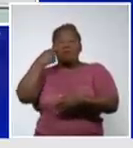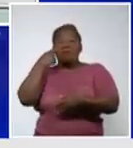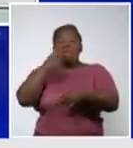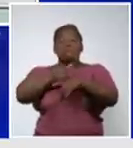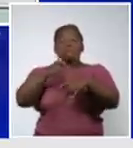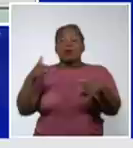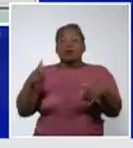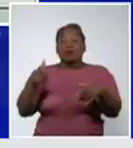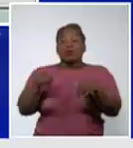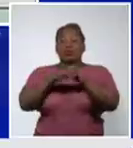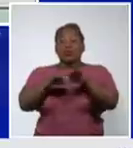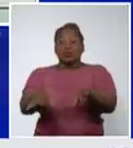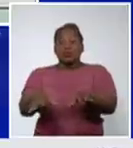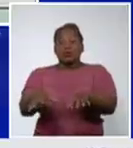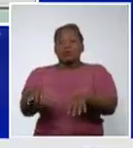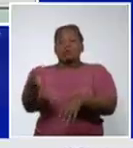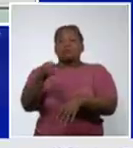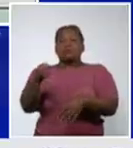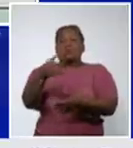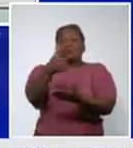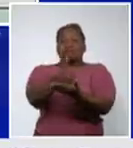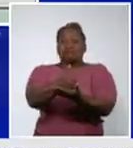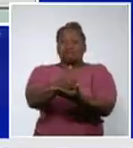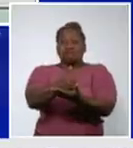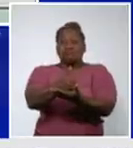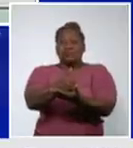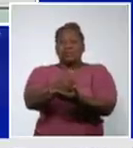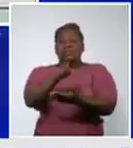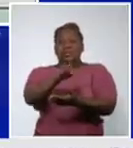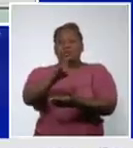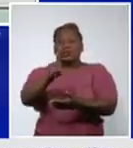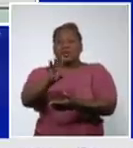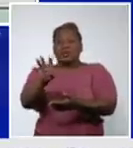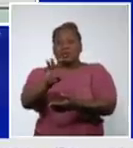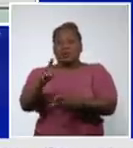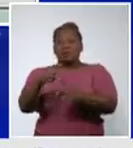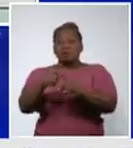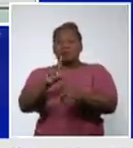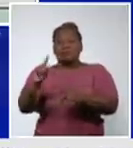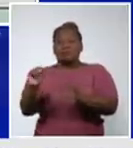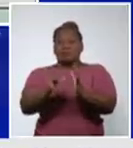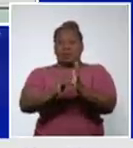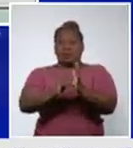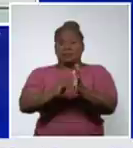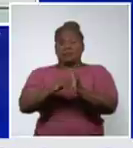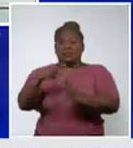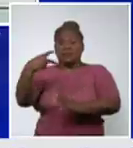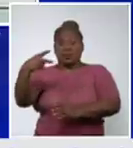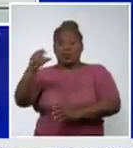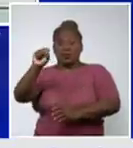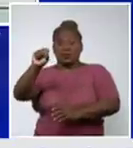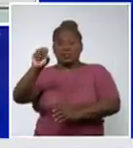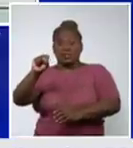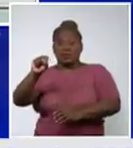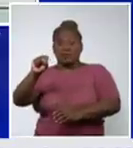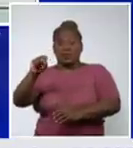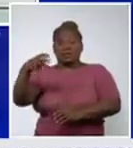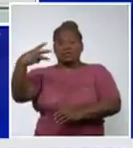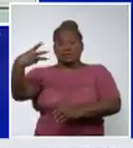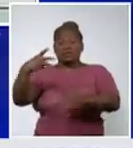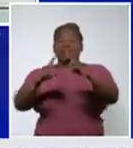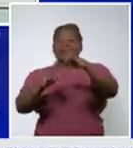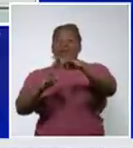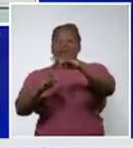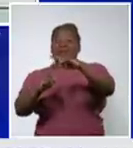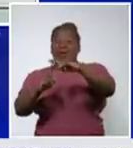cabecera, 144 por 100.000 habitantes. Le sigue La Sierpe y le sigue Trinidad.